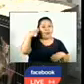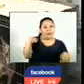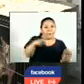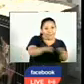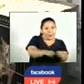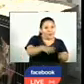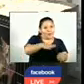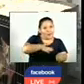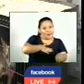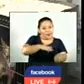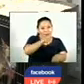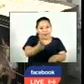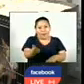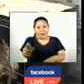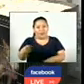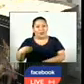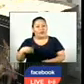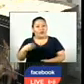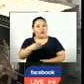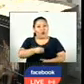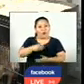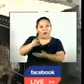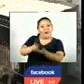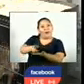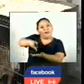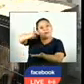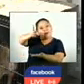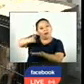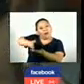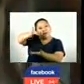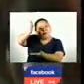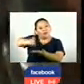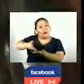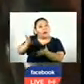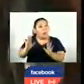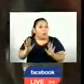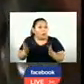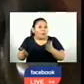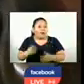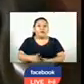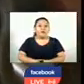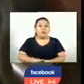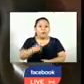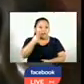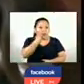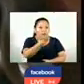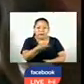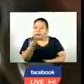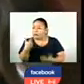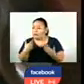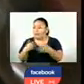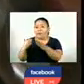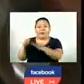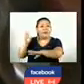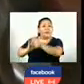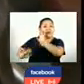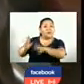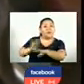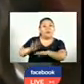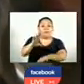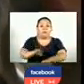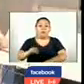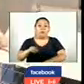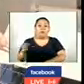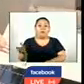la veterinaria que me colabora para mientras le sale un hogar así cuentan decenas de historias de perros y